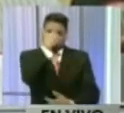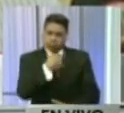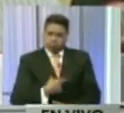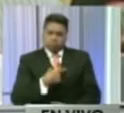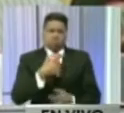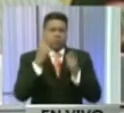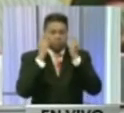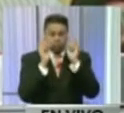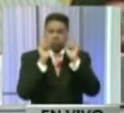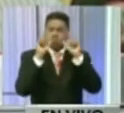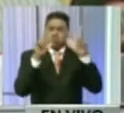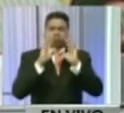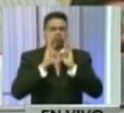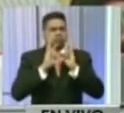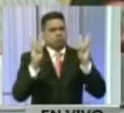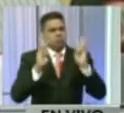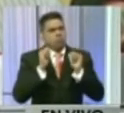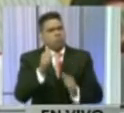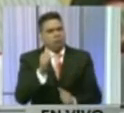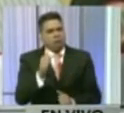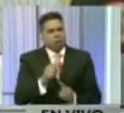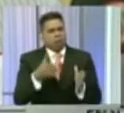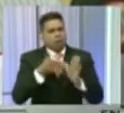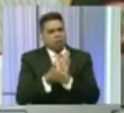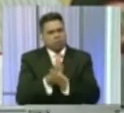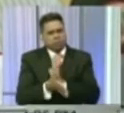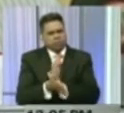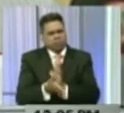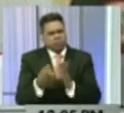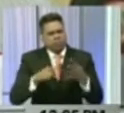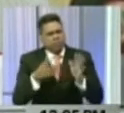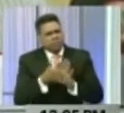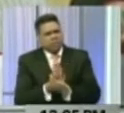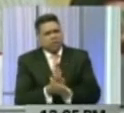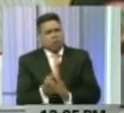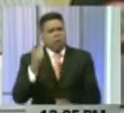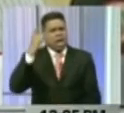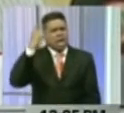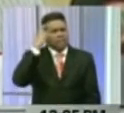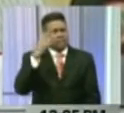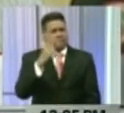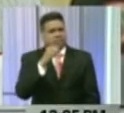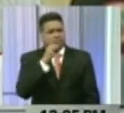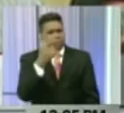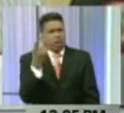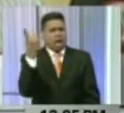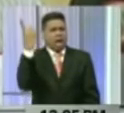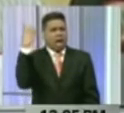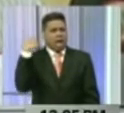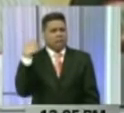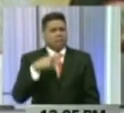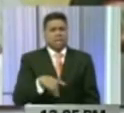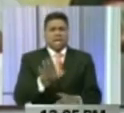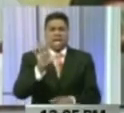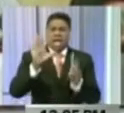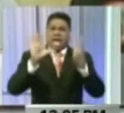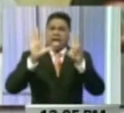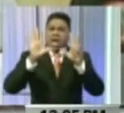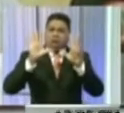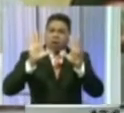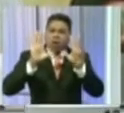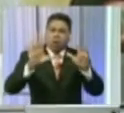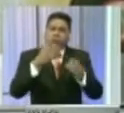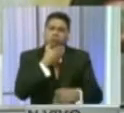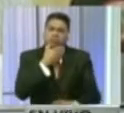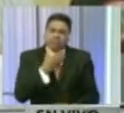Porque ha sido, lo que recibió no fue fácil. El día del mensaje del presidente, aquel 8 de diciembre, cuando le asignó